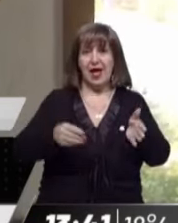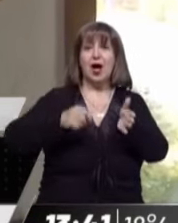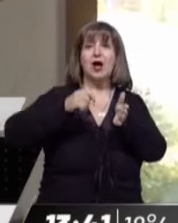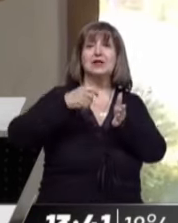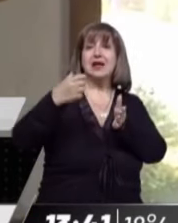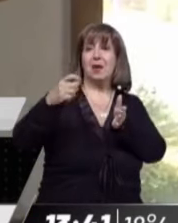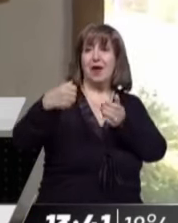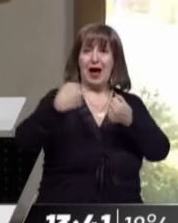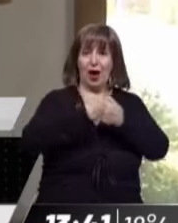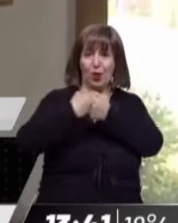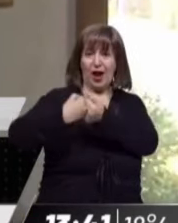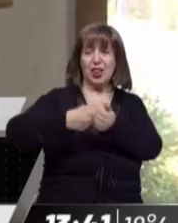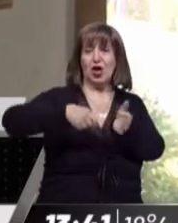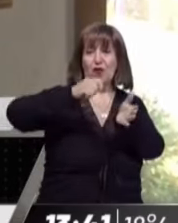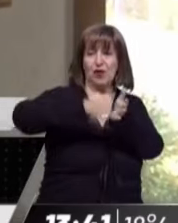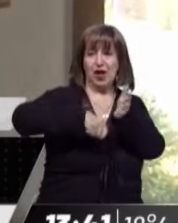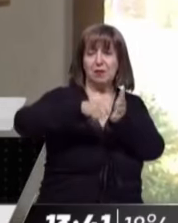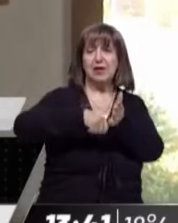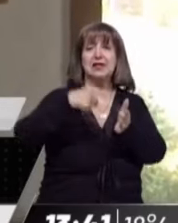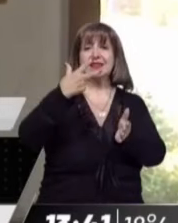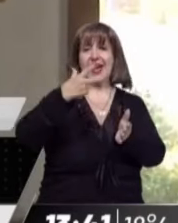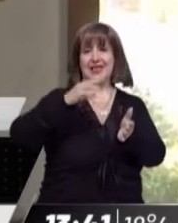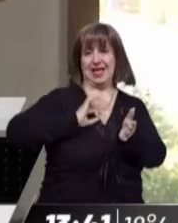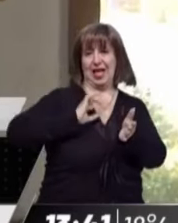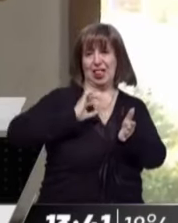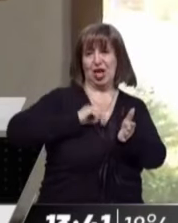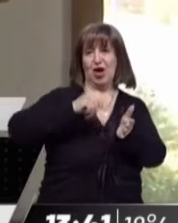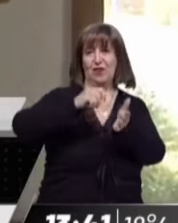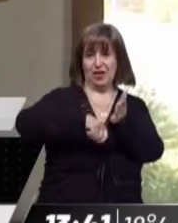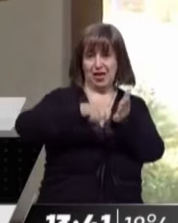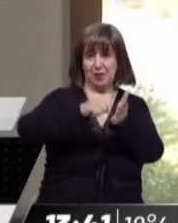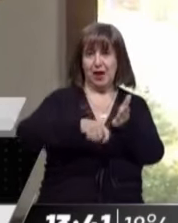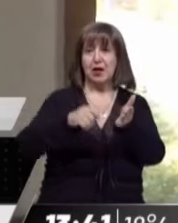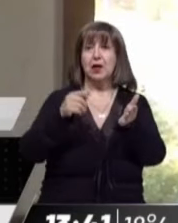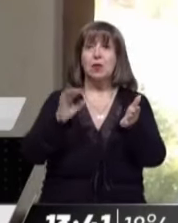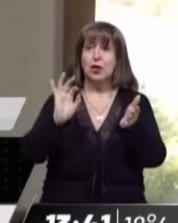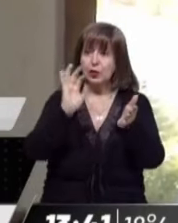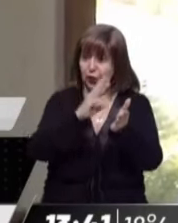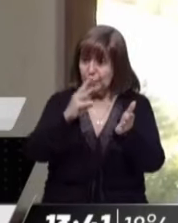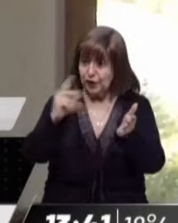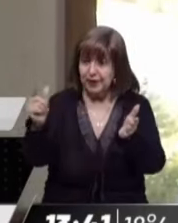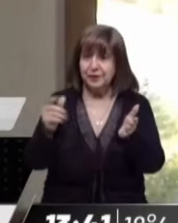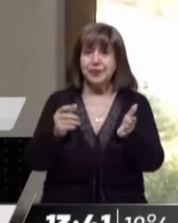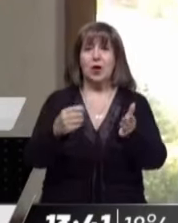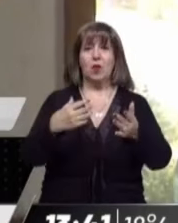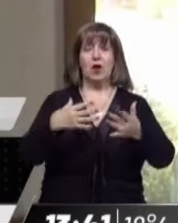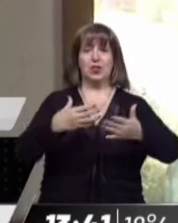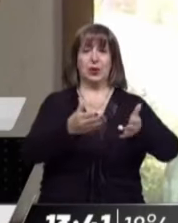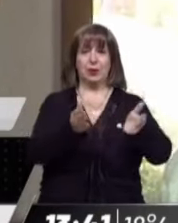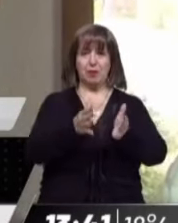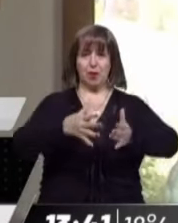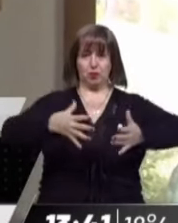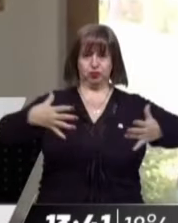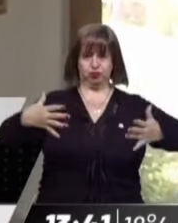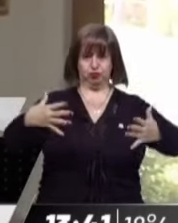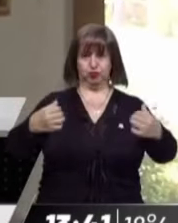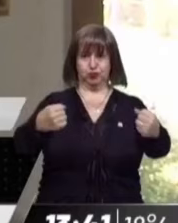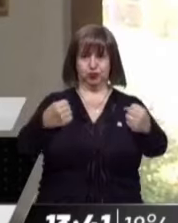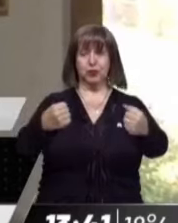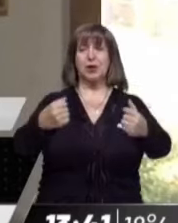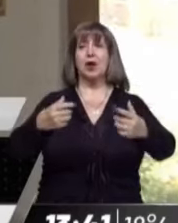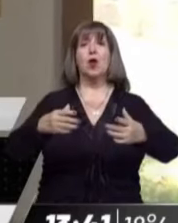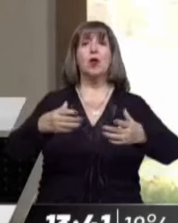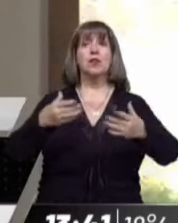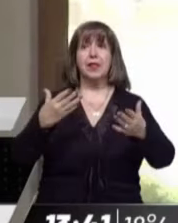venimos haciéndolo firmar ya hace 3 años les pedimos que devuelvan la cunita una vez que la dejan de usar Y lamentablemente